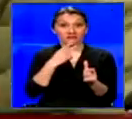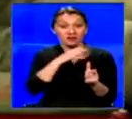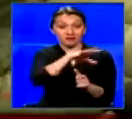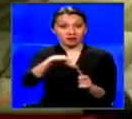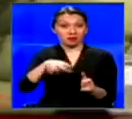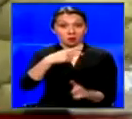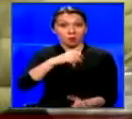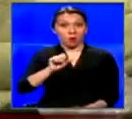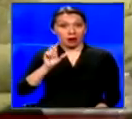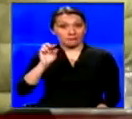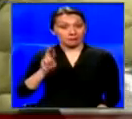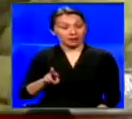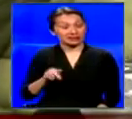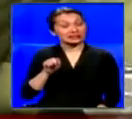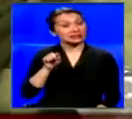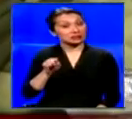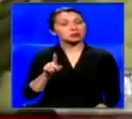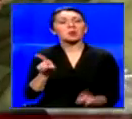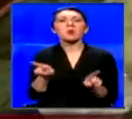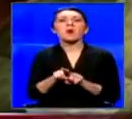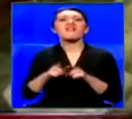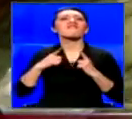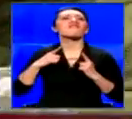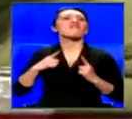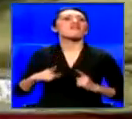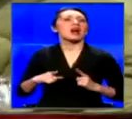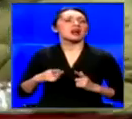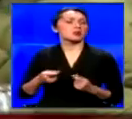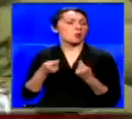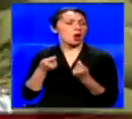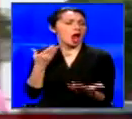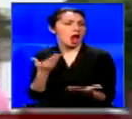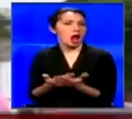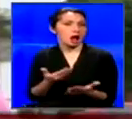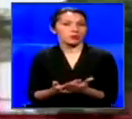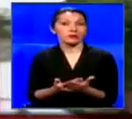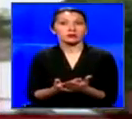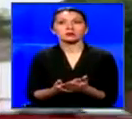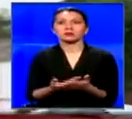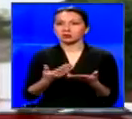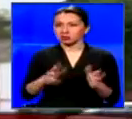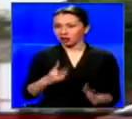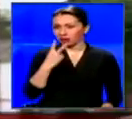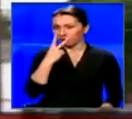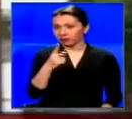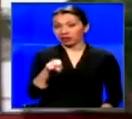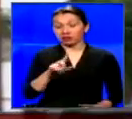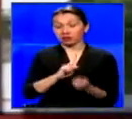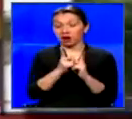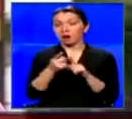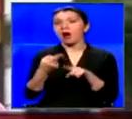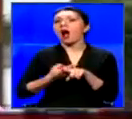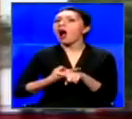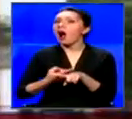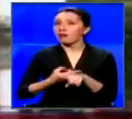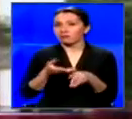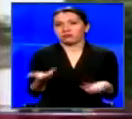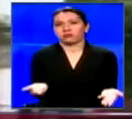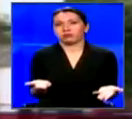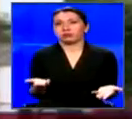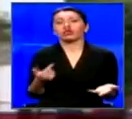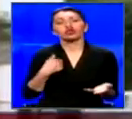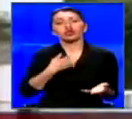Hualpén, en el fondo estas son unas vacaciones a todo cachete. Que ya considero que esto se ha transformado en un abuso. A lo menos